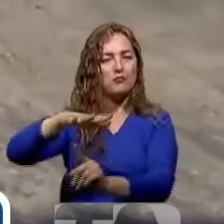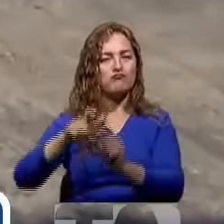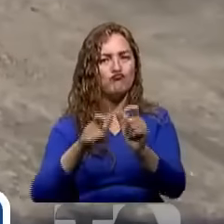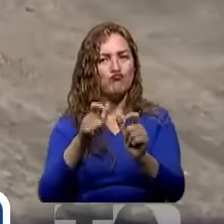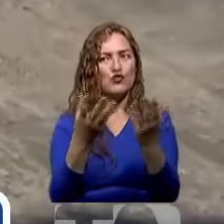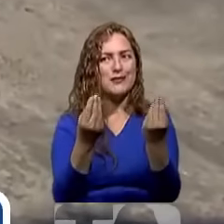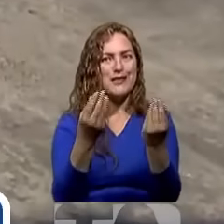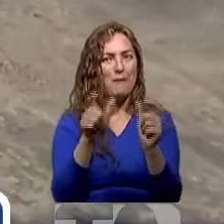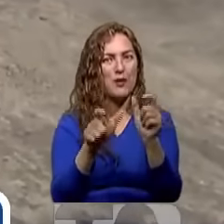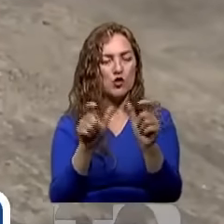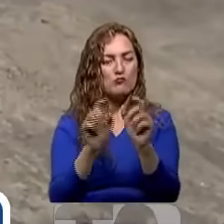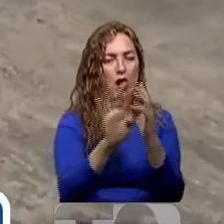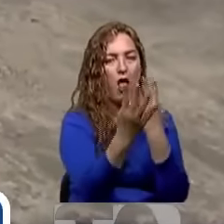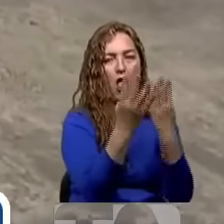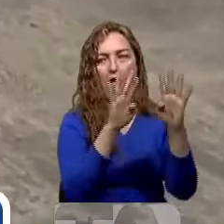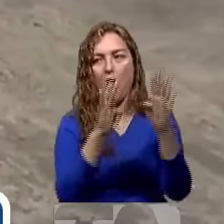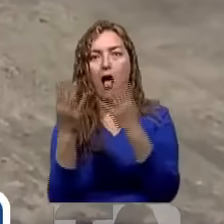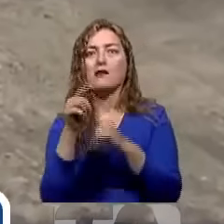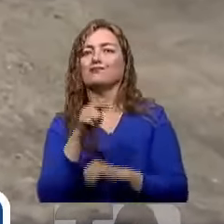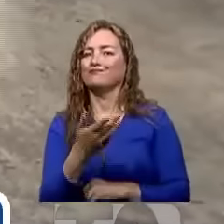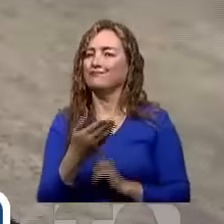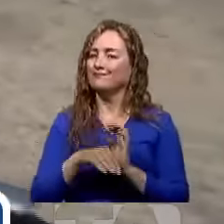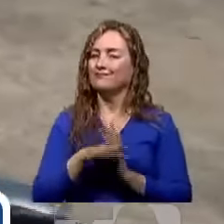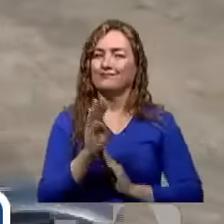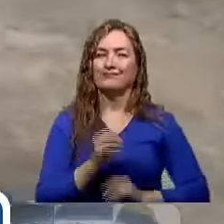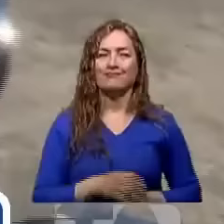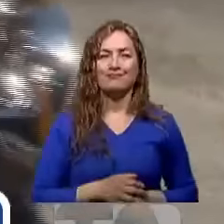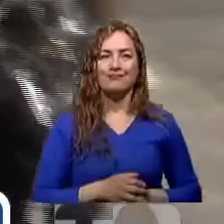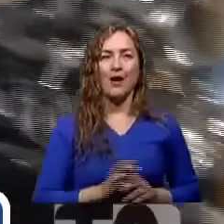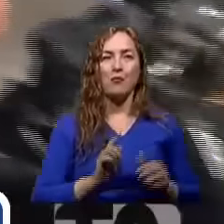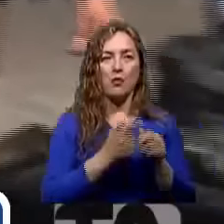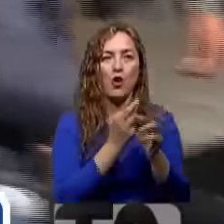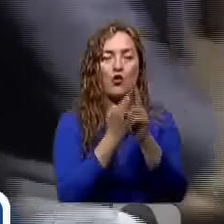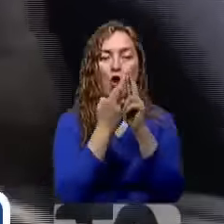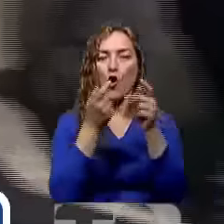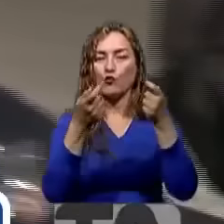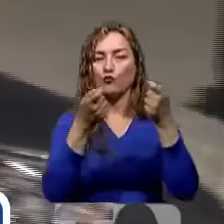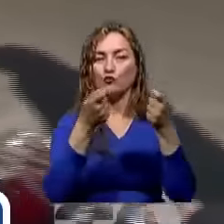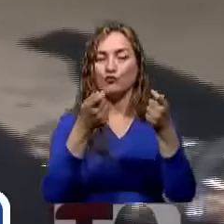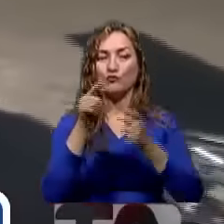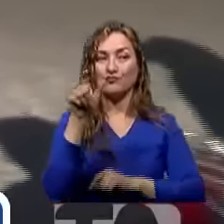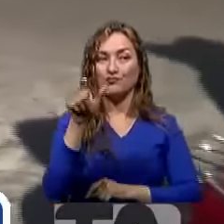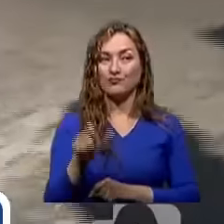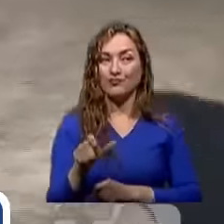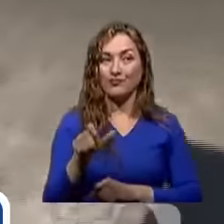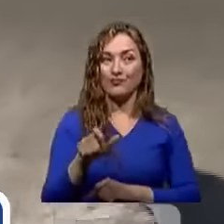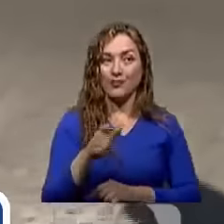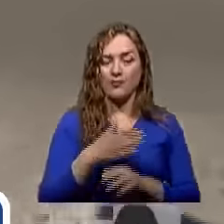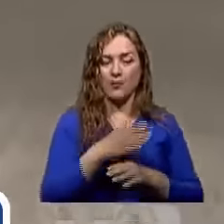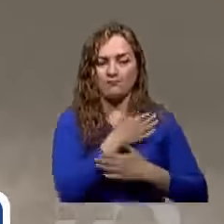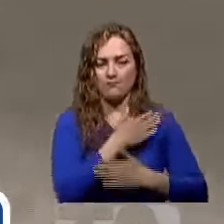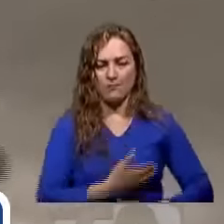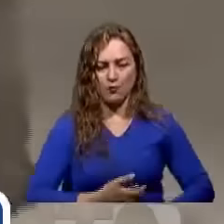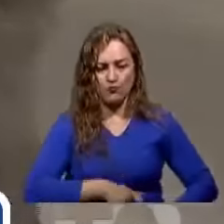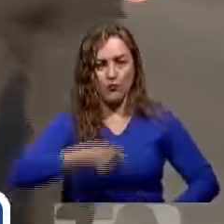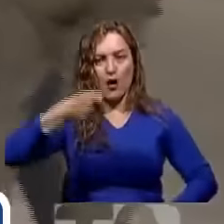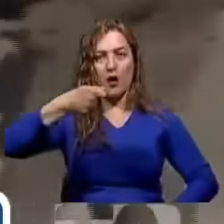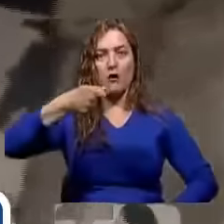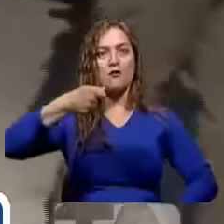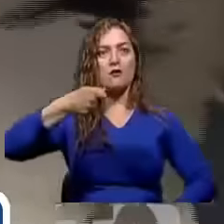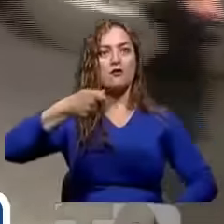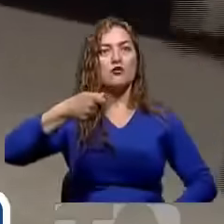personas. Podemos ver en este momento ya el operativo ha dado sus primeros resultados. Tenemos ya armas punzocortantes retiradas